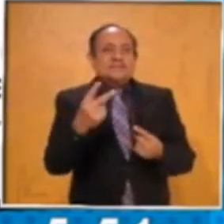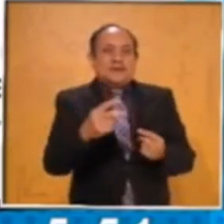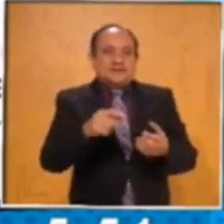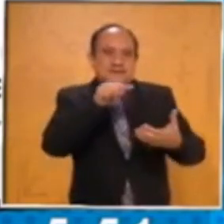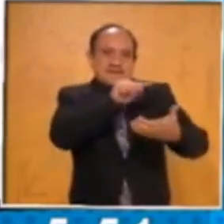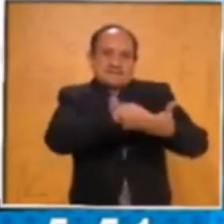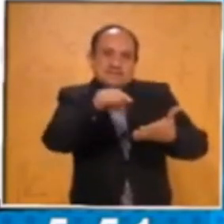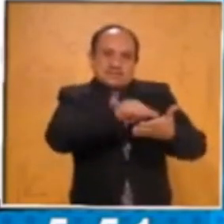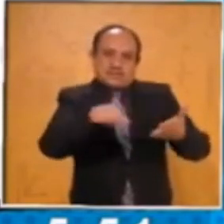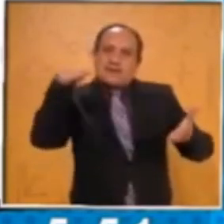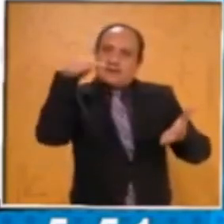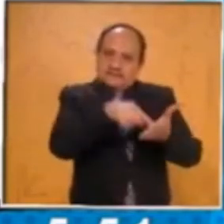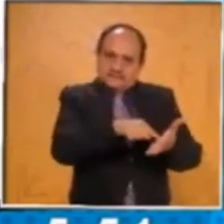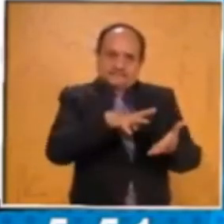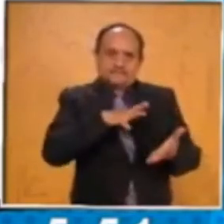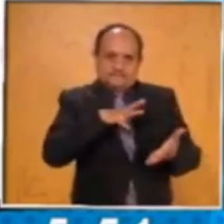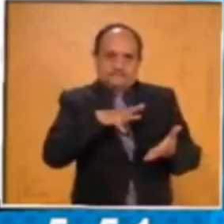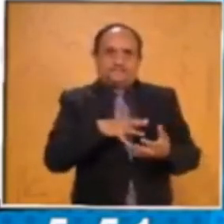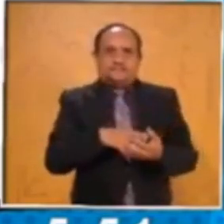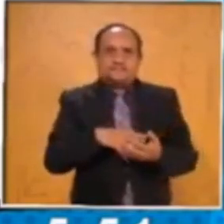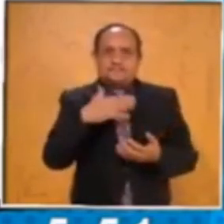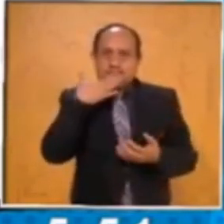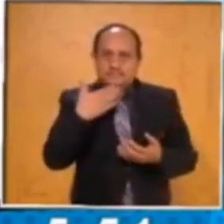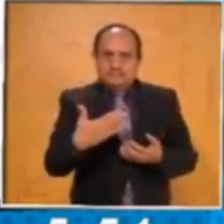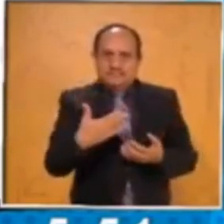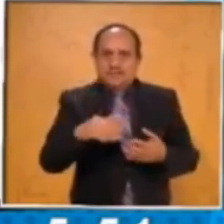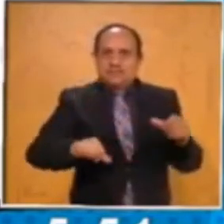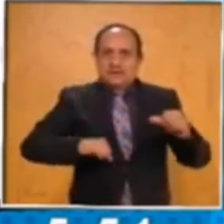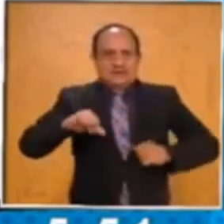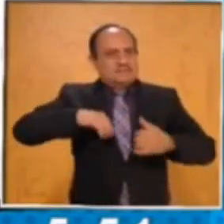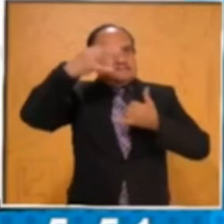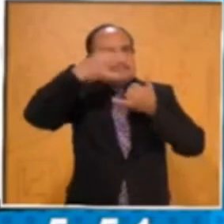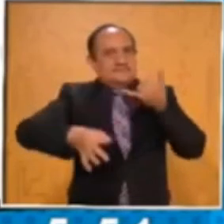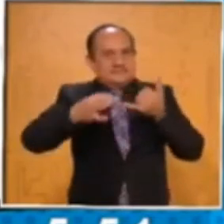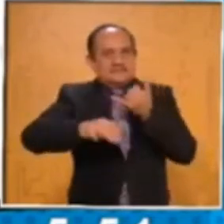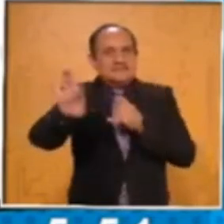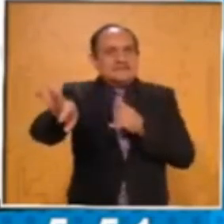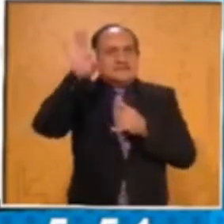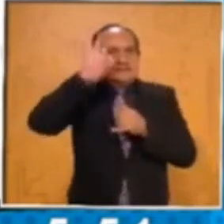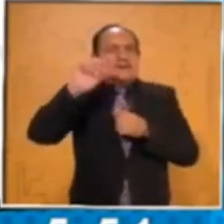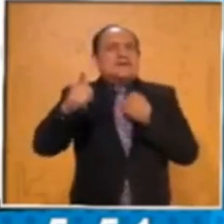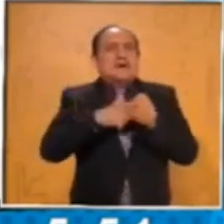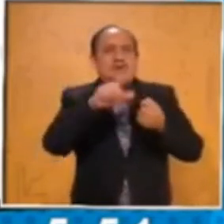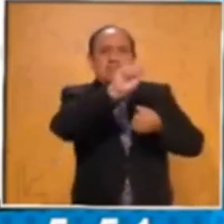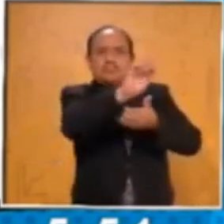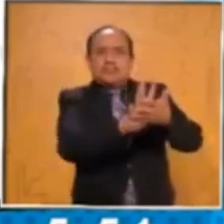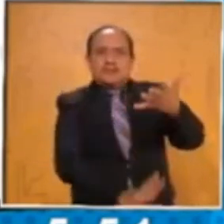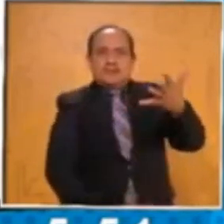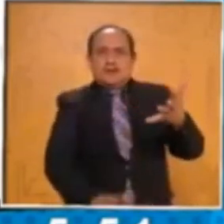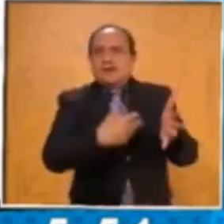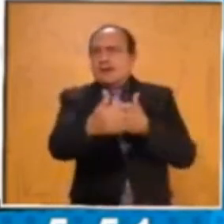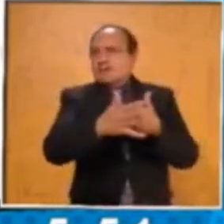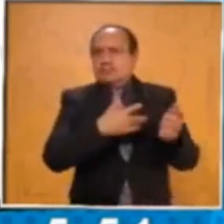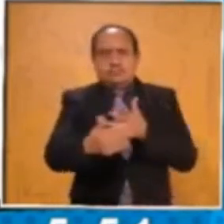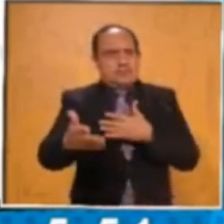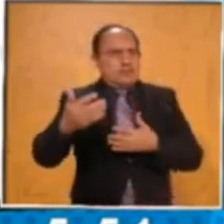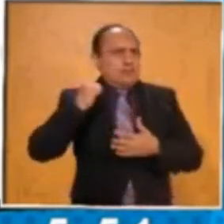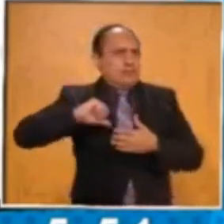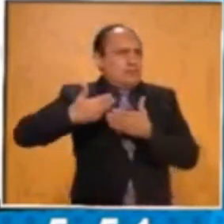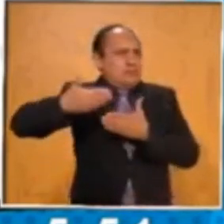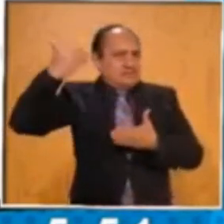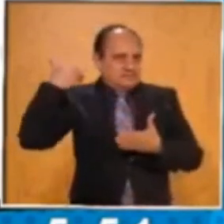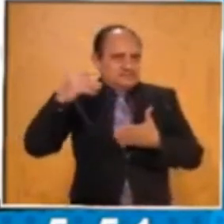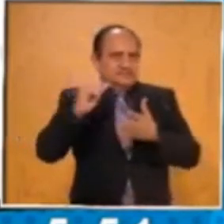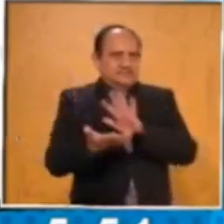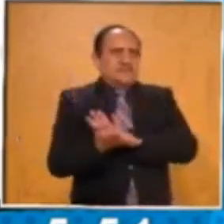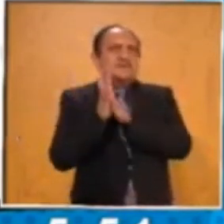celular. Muy bien, como actividad final, elige algo de la narrativa clásica o contemporánea y conviértela a